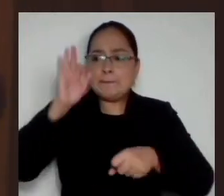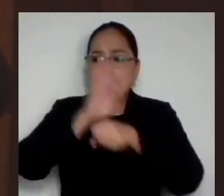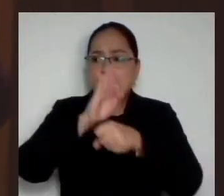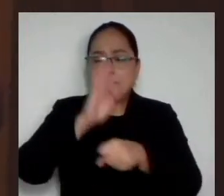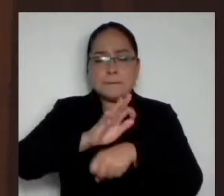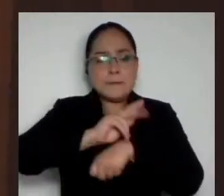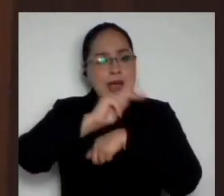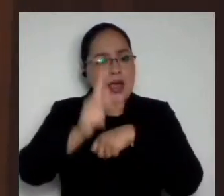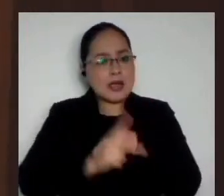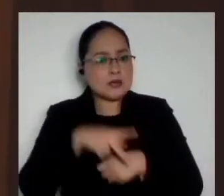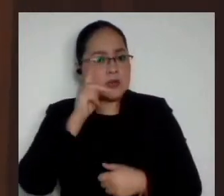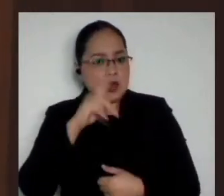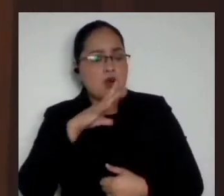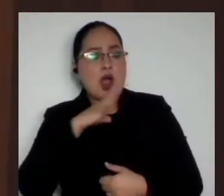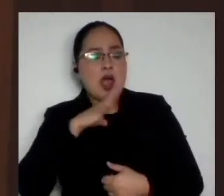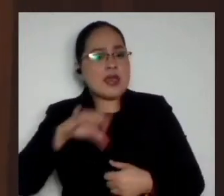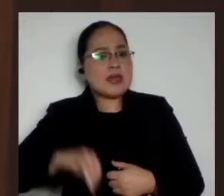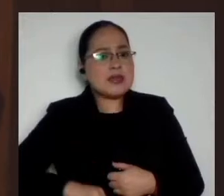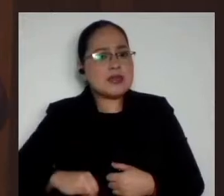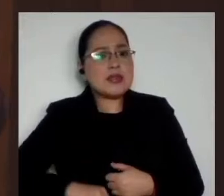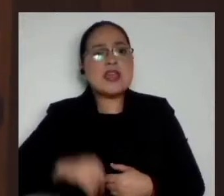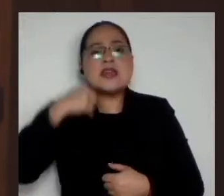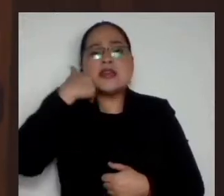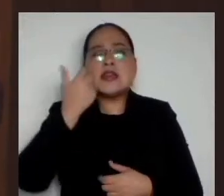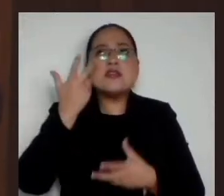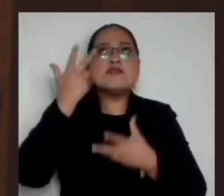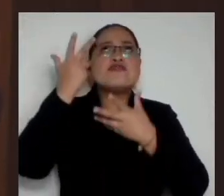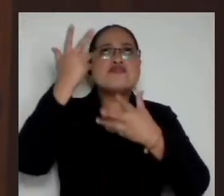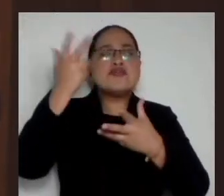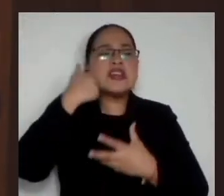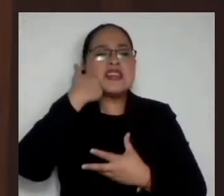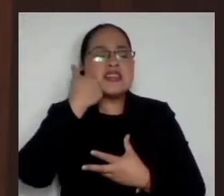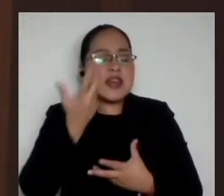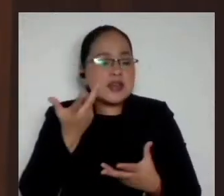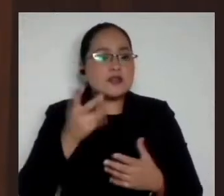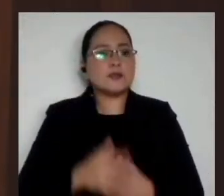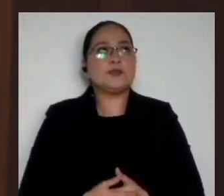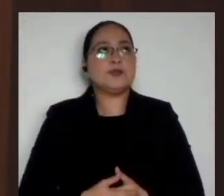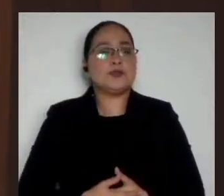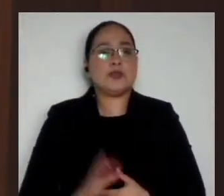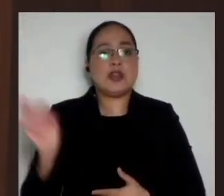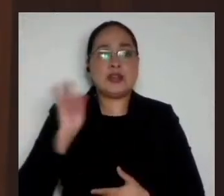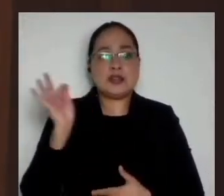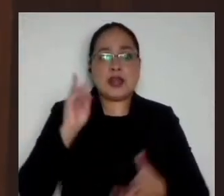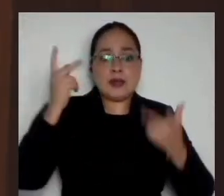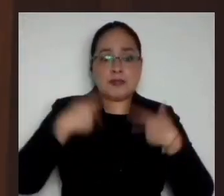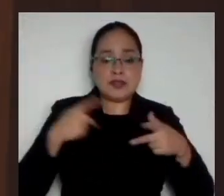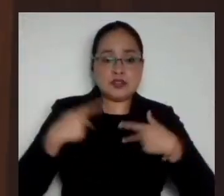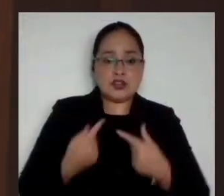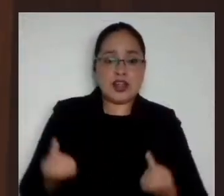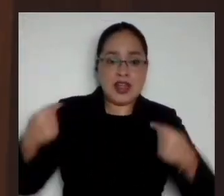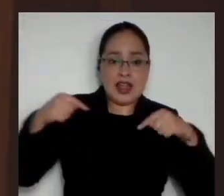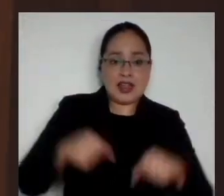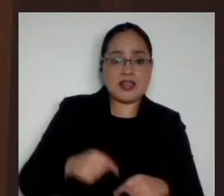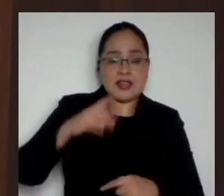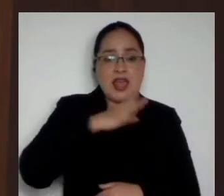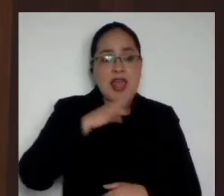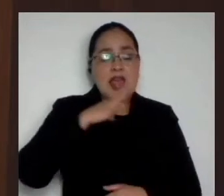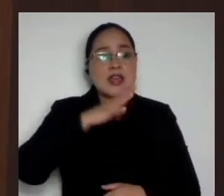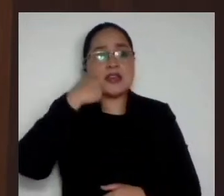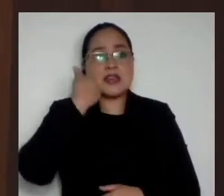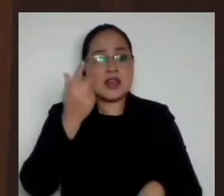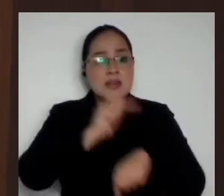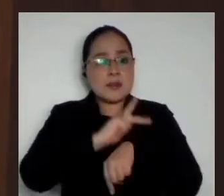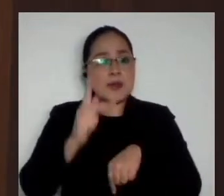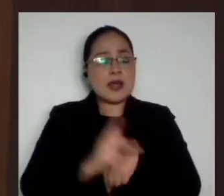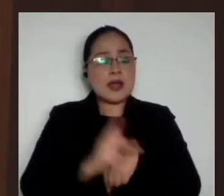hay un interés. Y yo asumo que los que estamos aquí tenemos un interés por una mejor nación, por